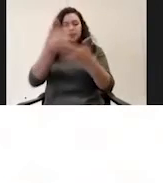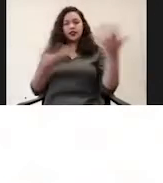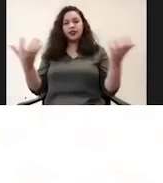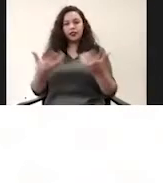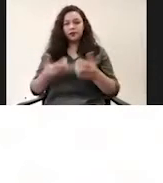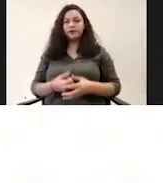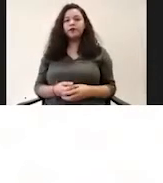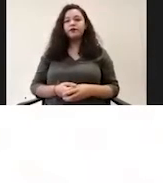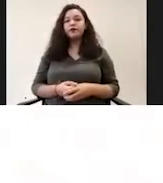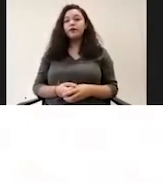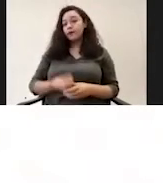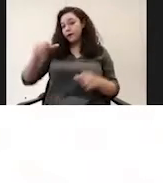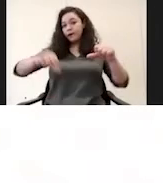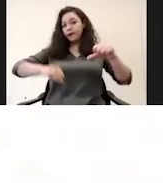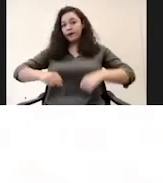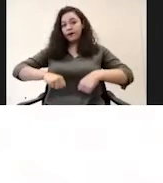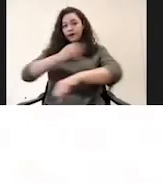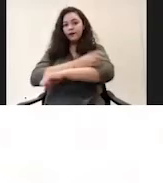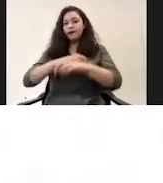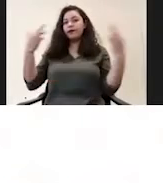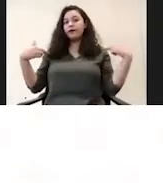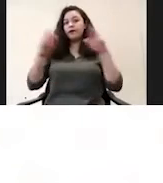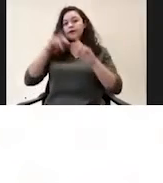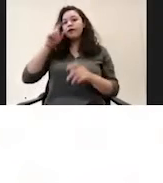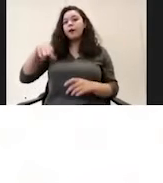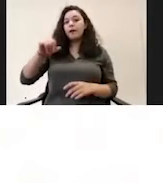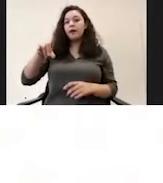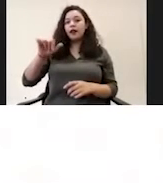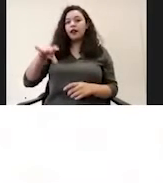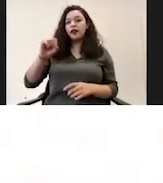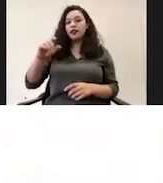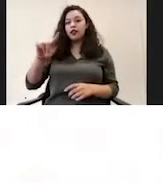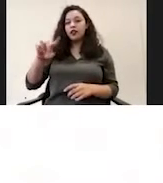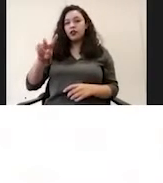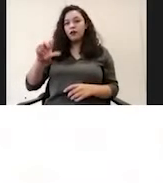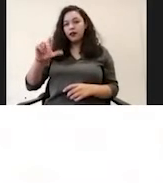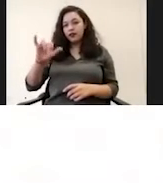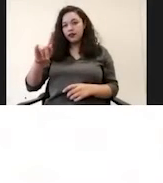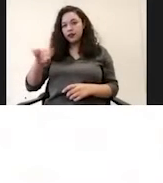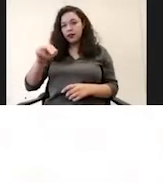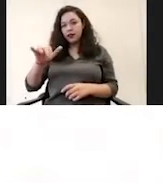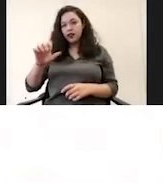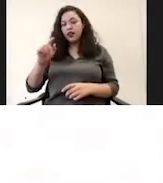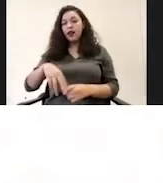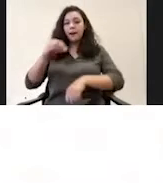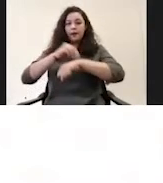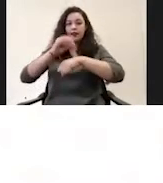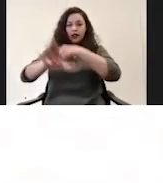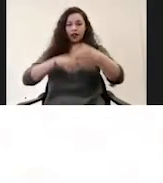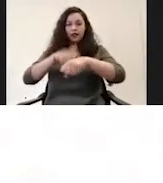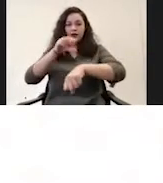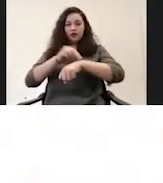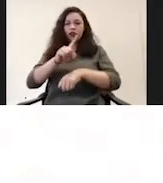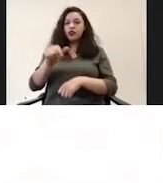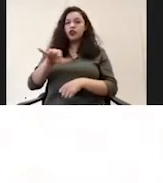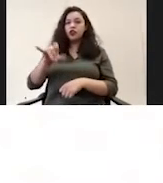asistencia. Para esta actividad nos acompaña la maestra Marlene Sandoval Castañeda. Ella es médico veterinaria